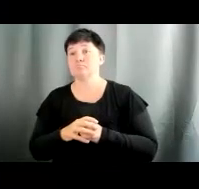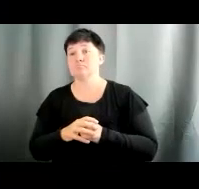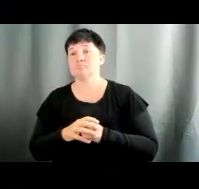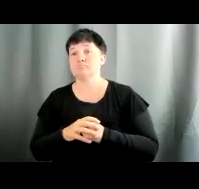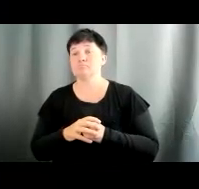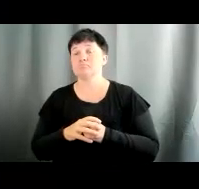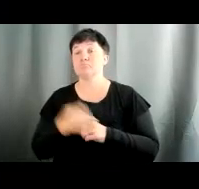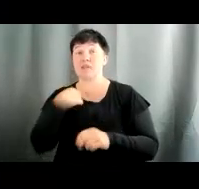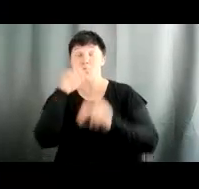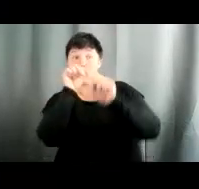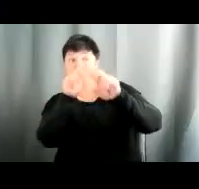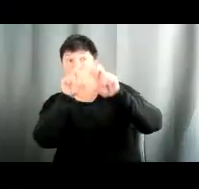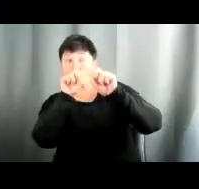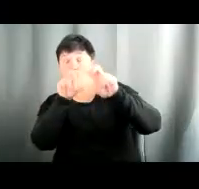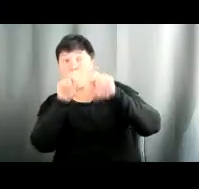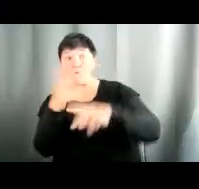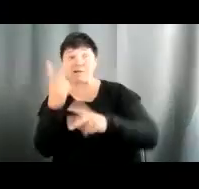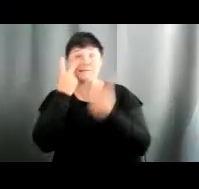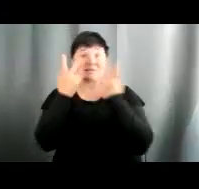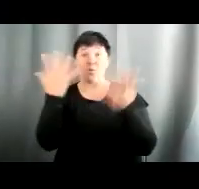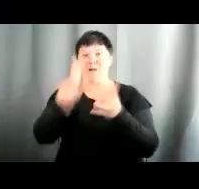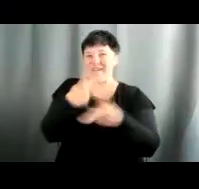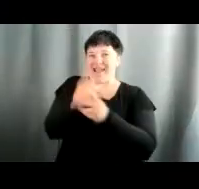ver qué tipo de investigación hacen,